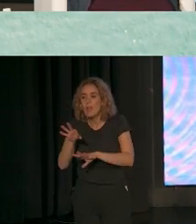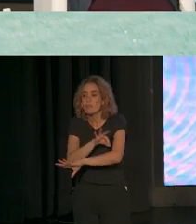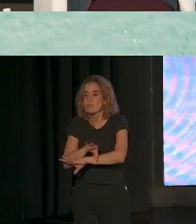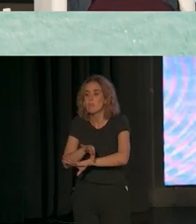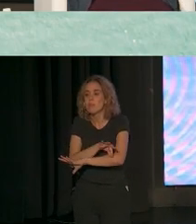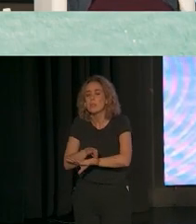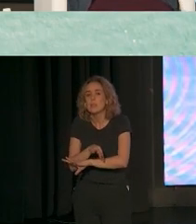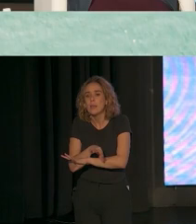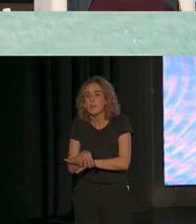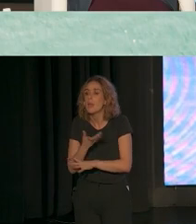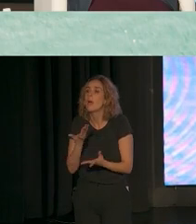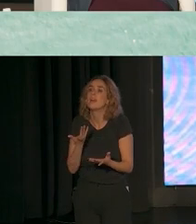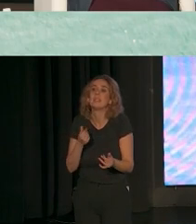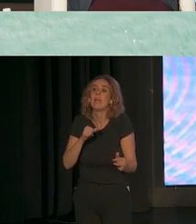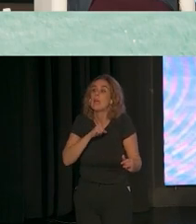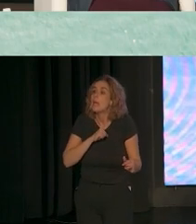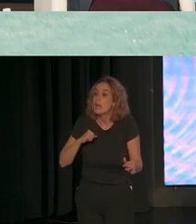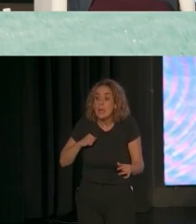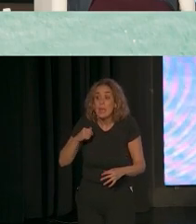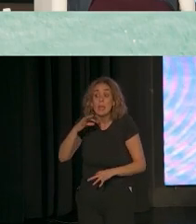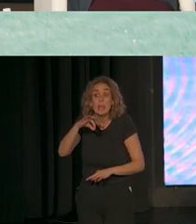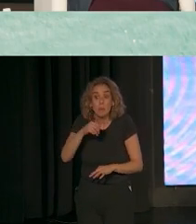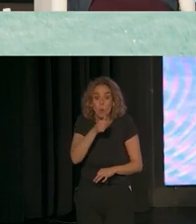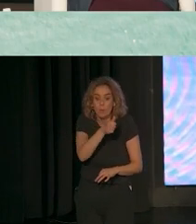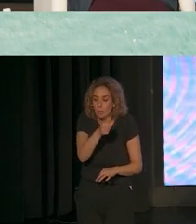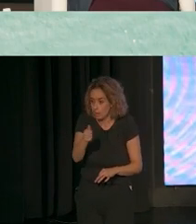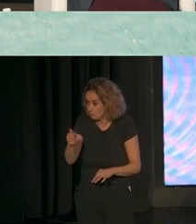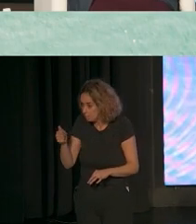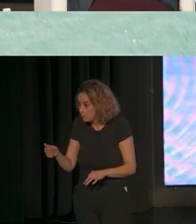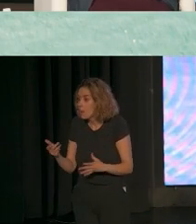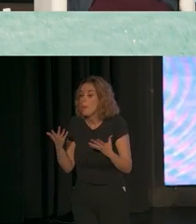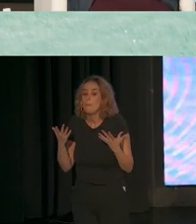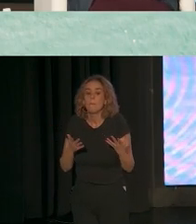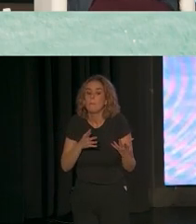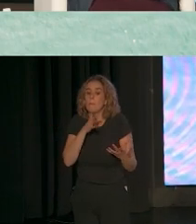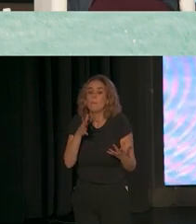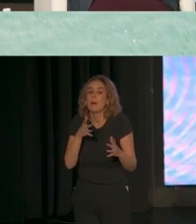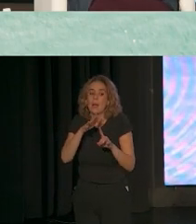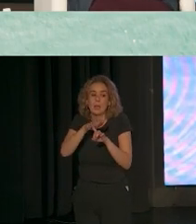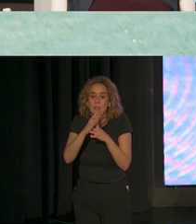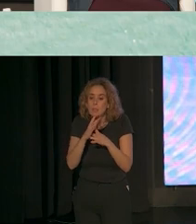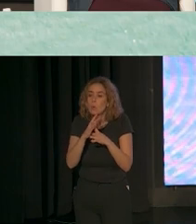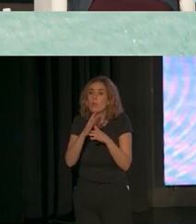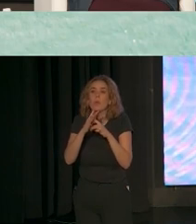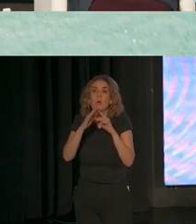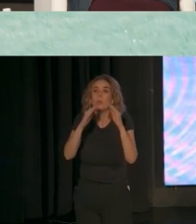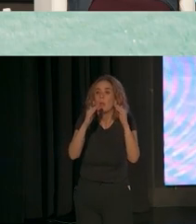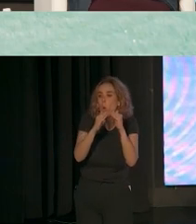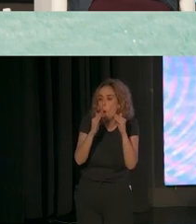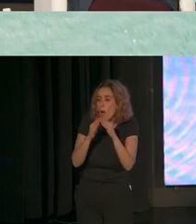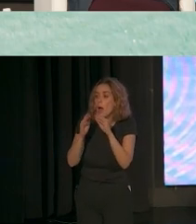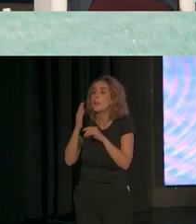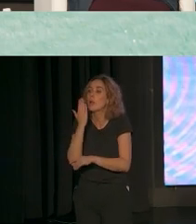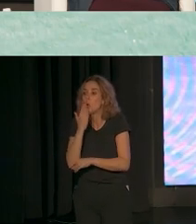de manera que puedan ser individualizadas para el contexto concreto de ese hogar, de esa comunidad, de